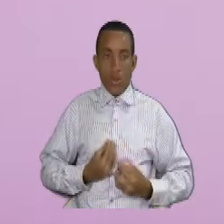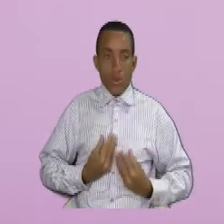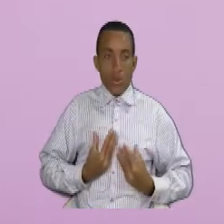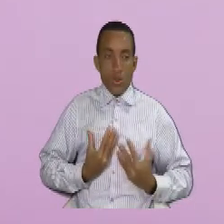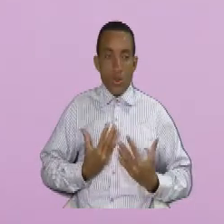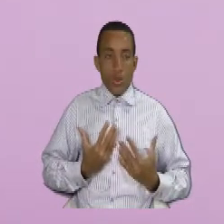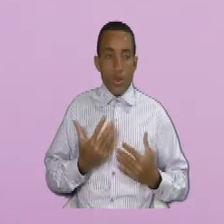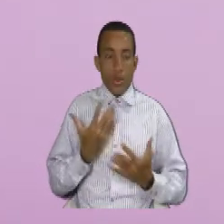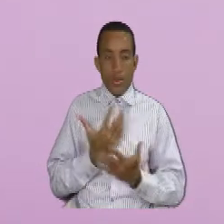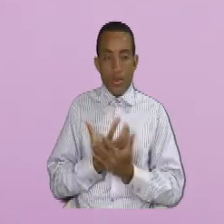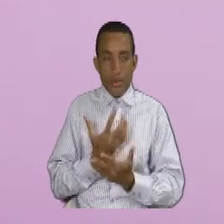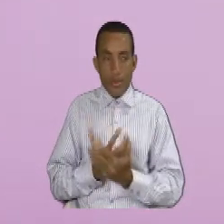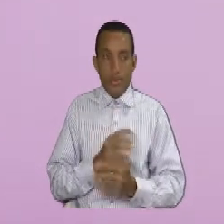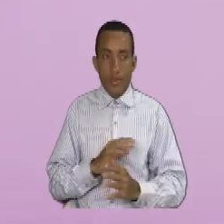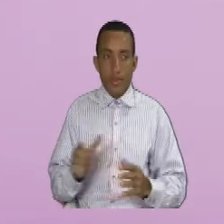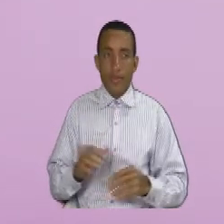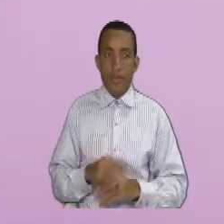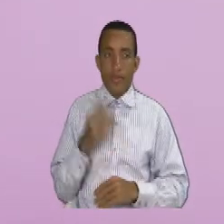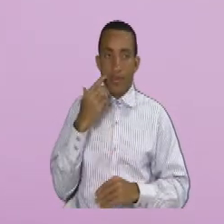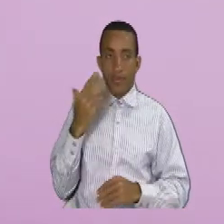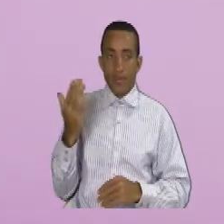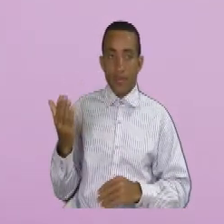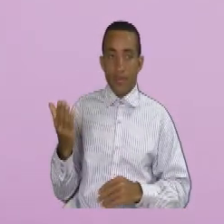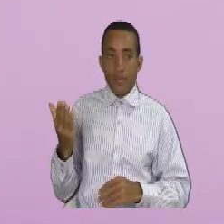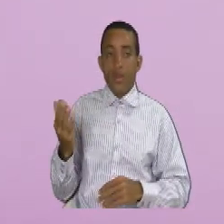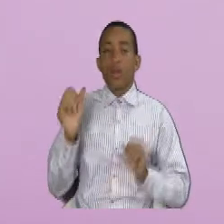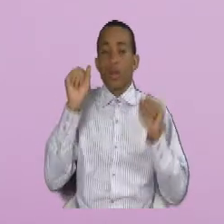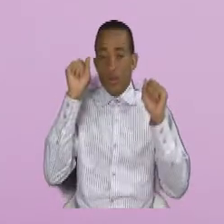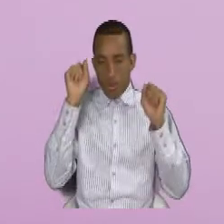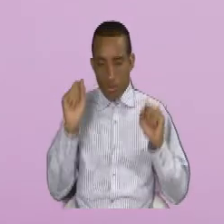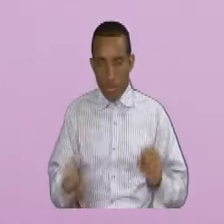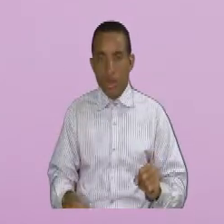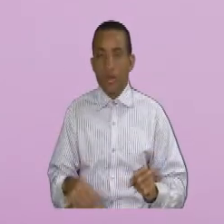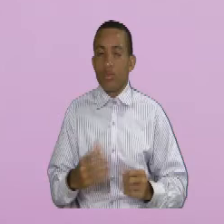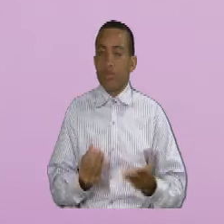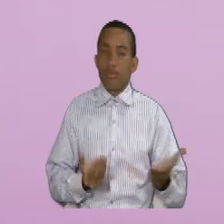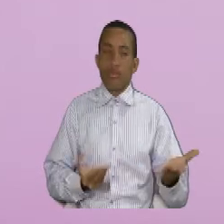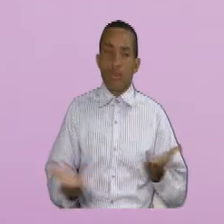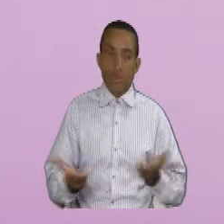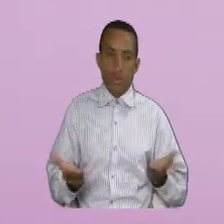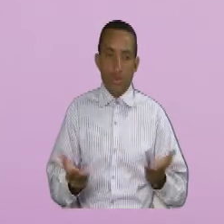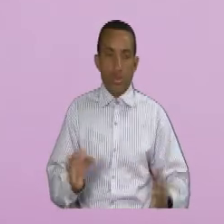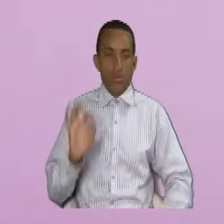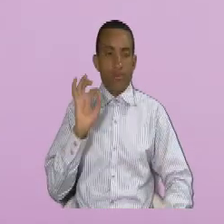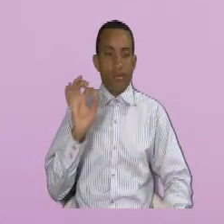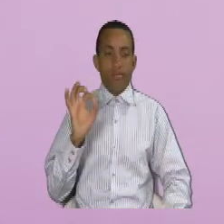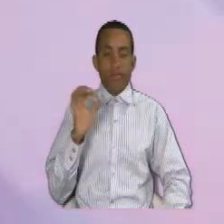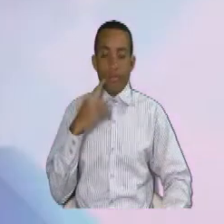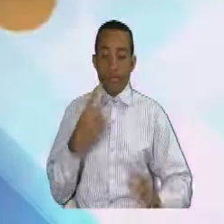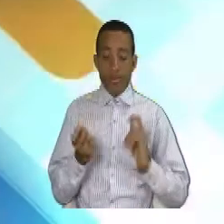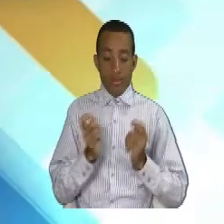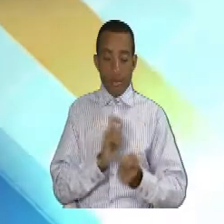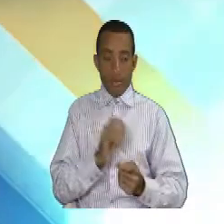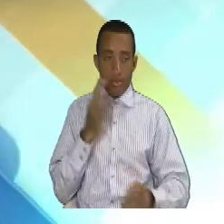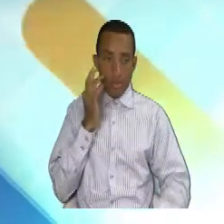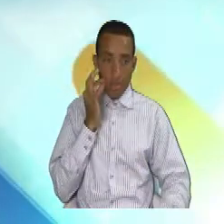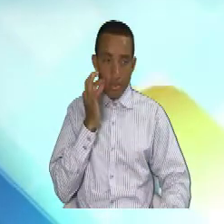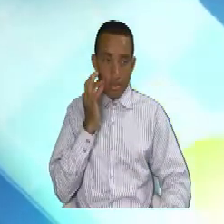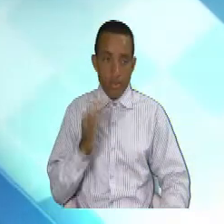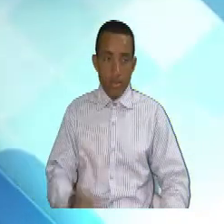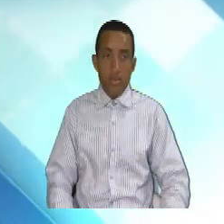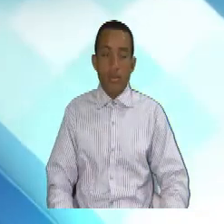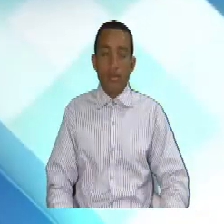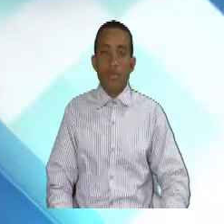Y con Beauty Queens ustedes pueden garantizar que van a tener un excelente servicio y van a ver el cambio de su piel. Muchísimas gracias.